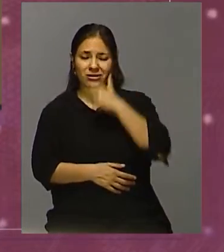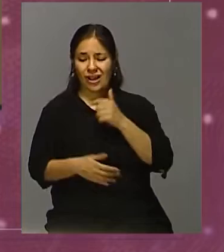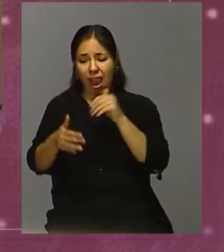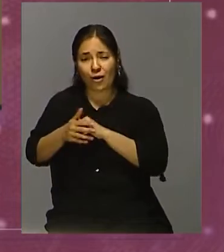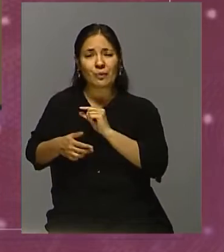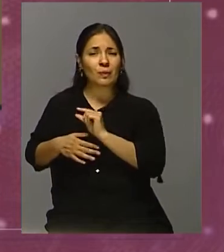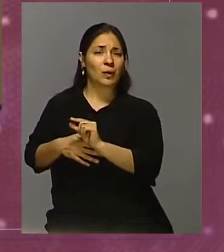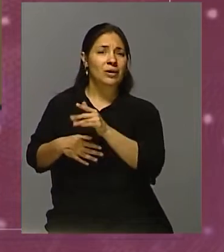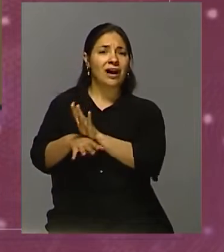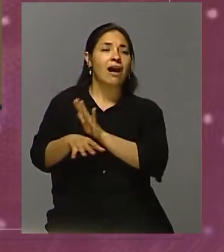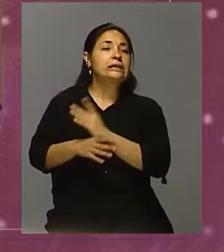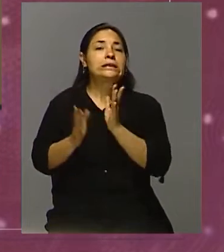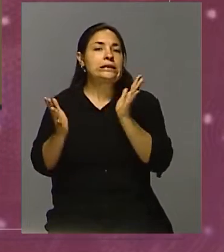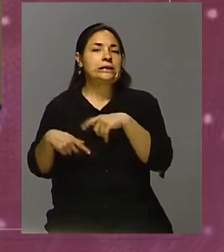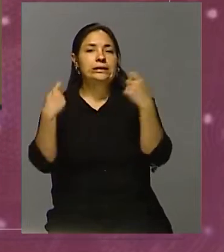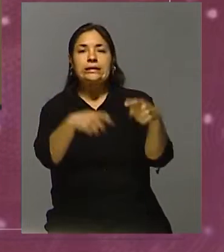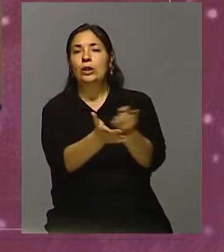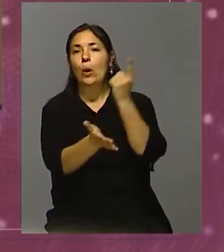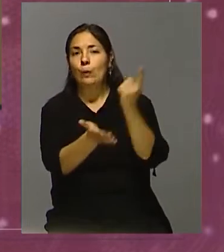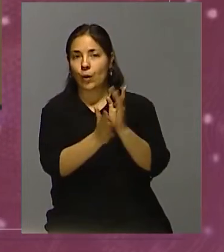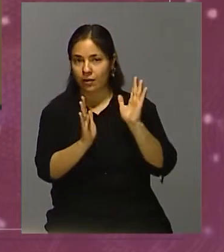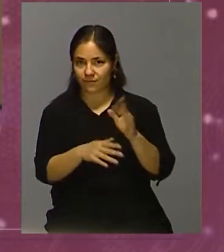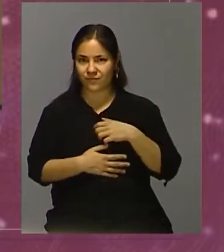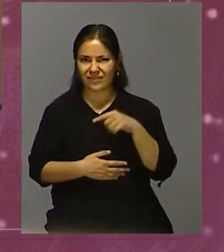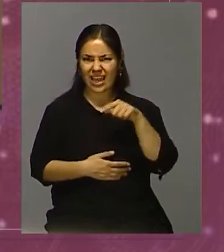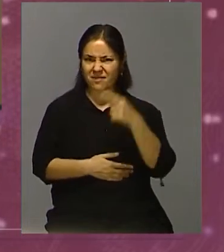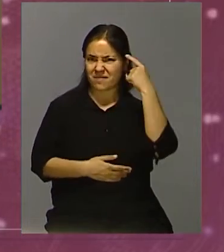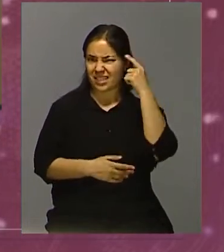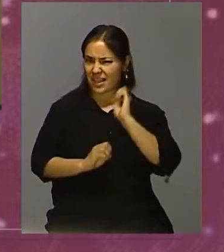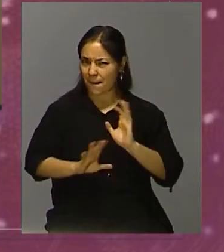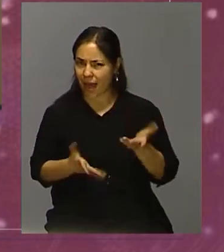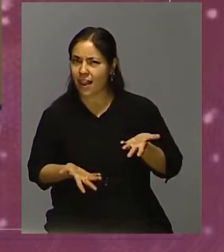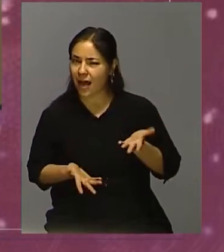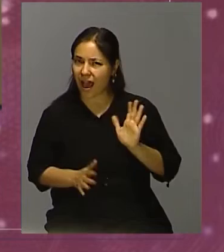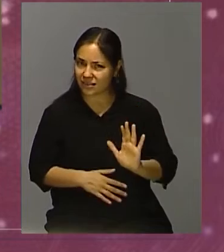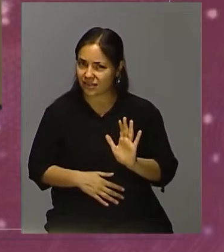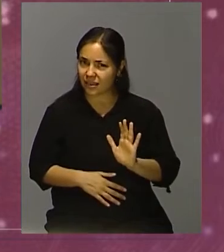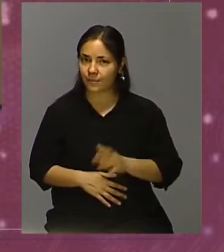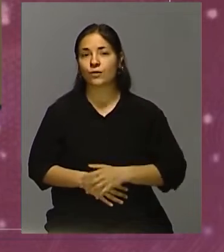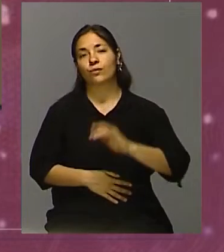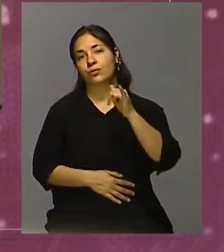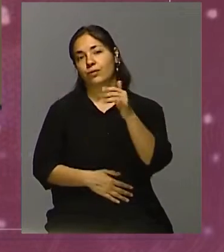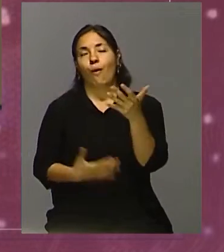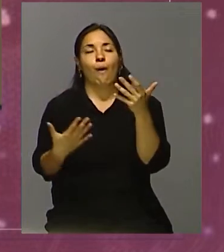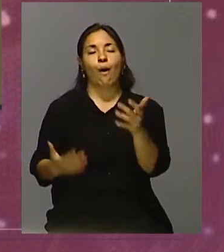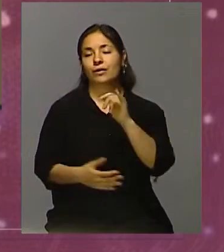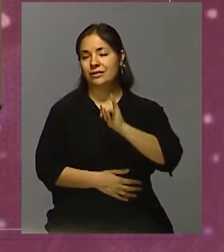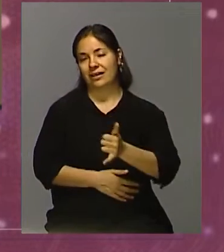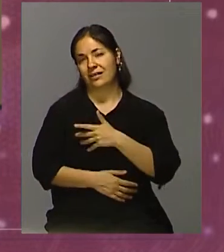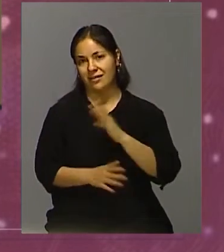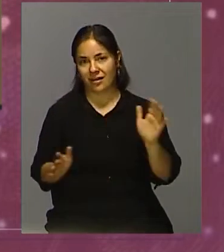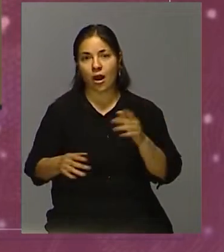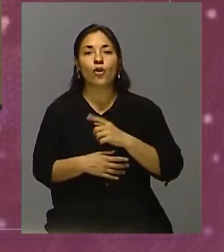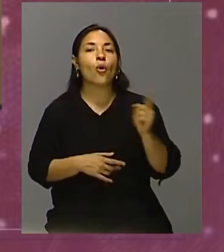vez piensa que no puede invertir. ¿También está mal ese concepto, es erróneo? Totalmente, absolutamente. No hay